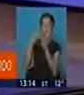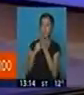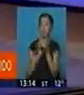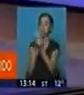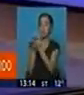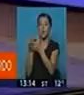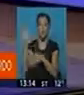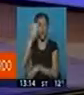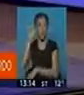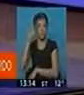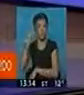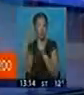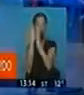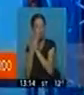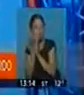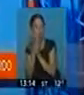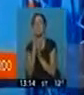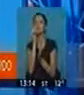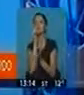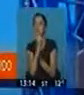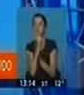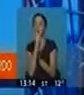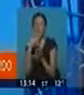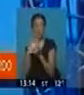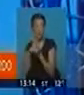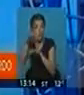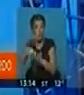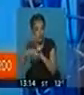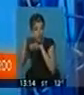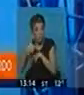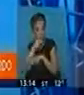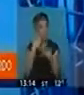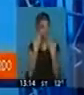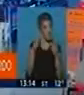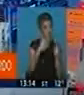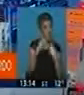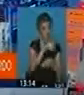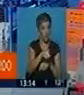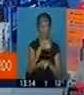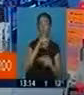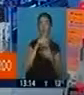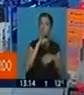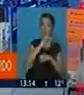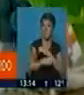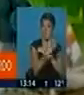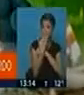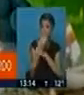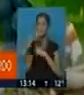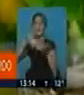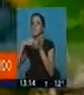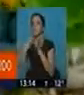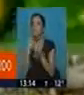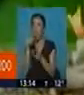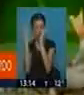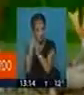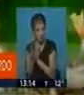un estudio de impacto del efecto que tendría sobre el sector agrícola una apertura de las exportaciones desde el Mercosur. Un